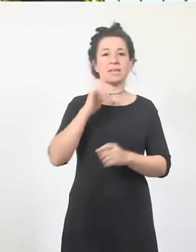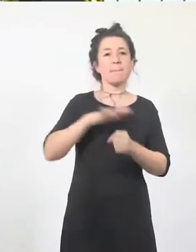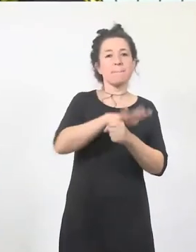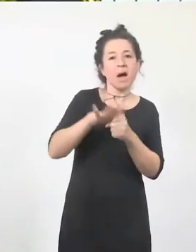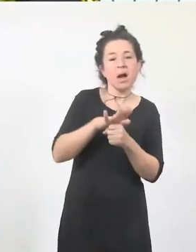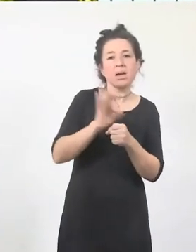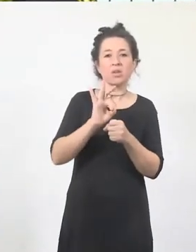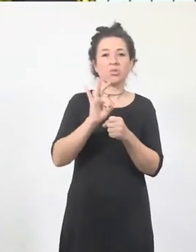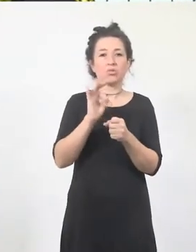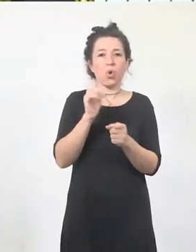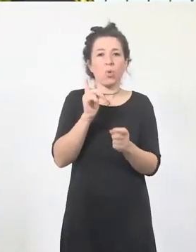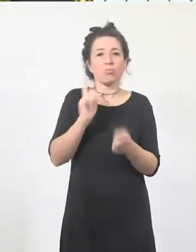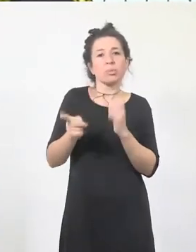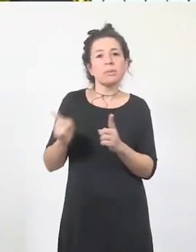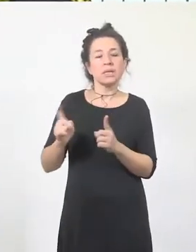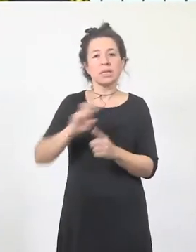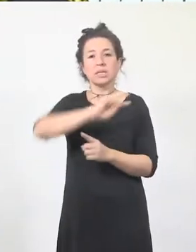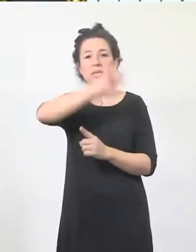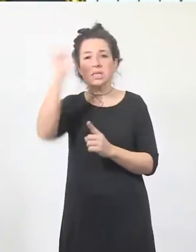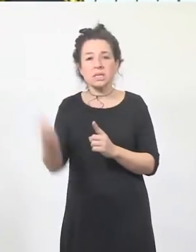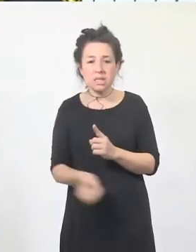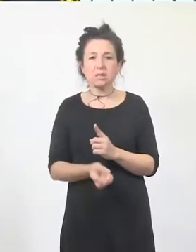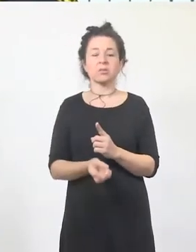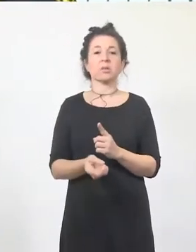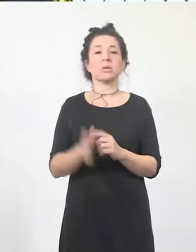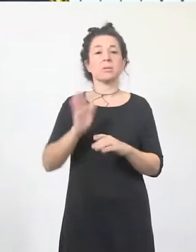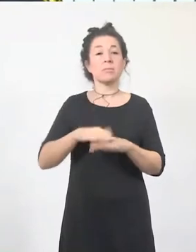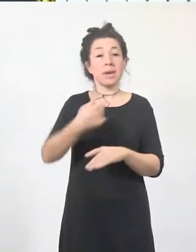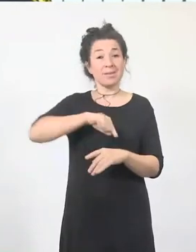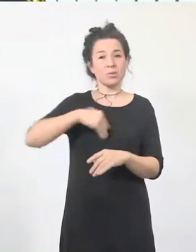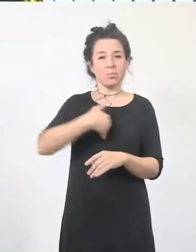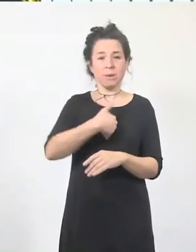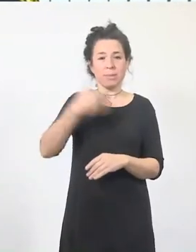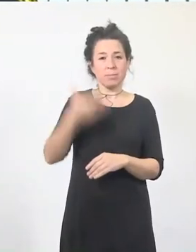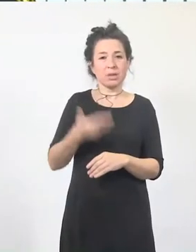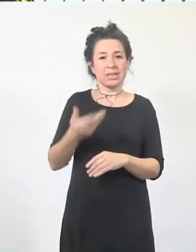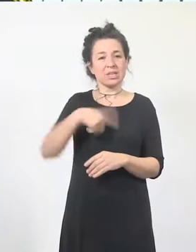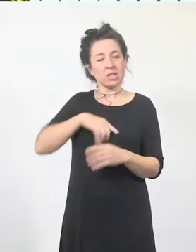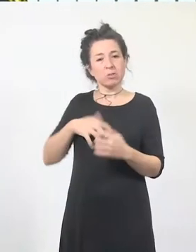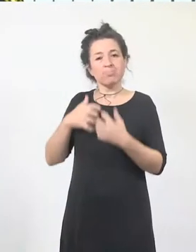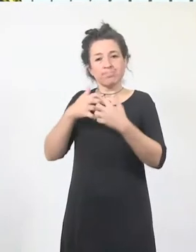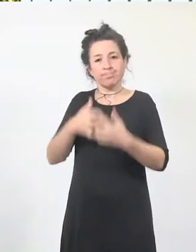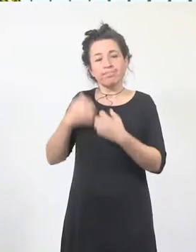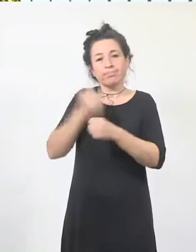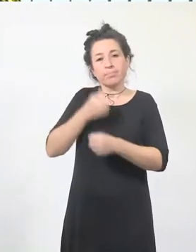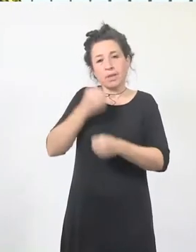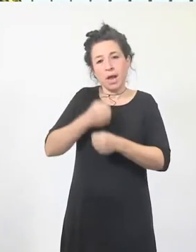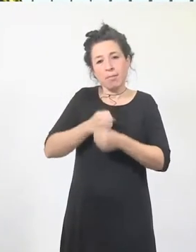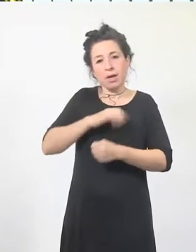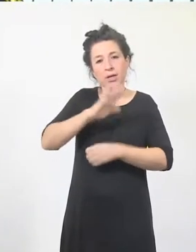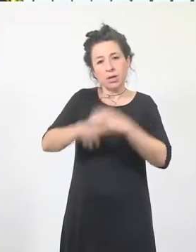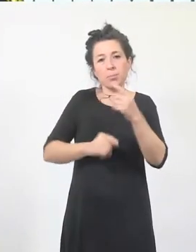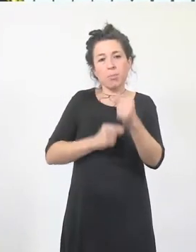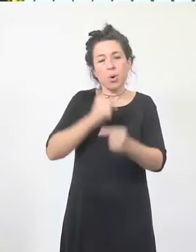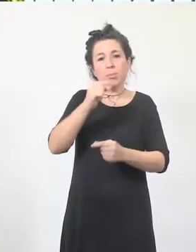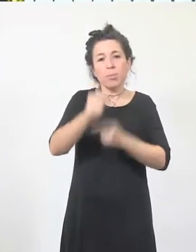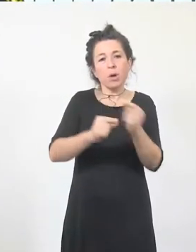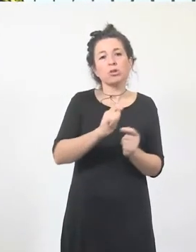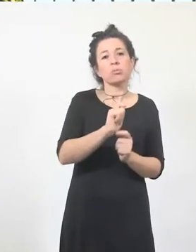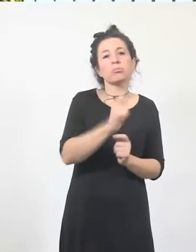de barrios, y para nosotros es importante, y por eso lo estamos trabajando, y yo creo que estamos